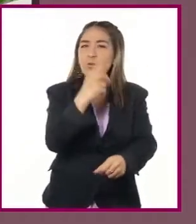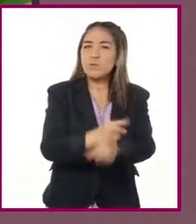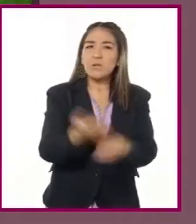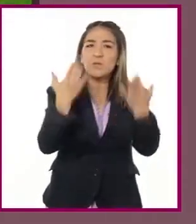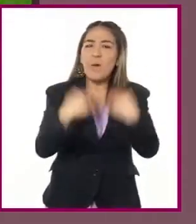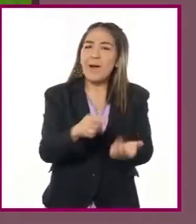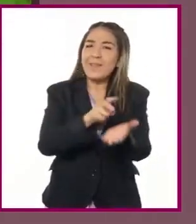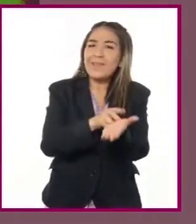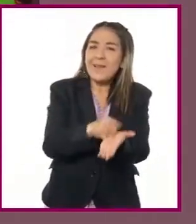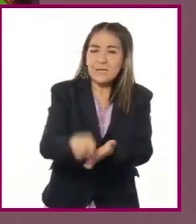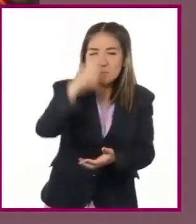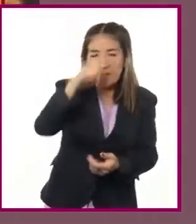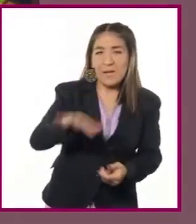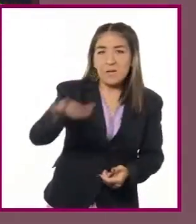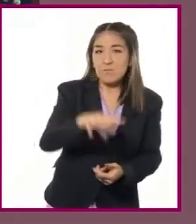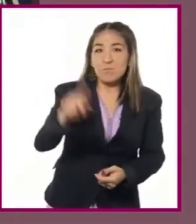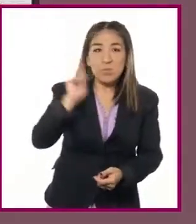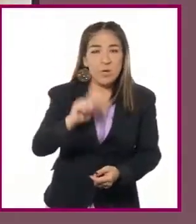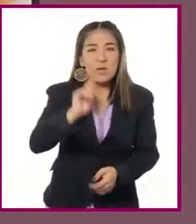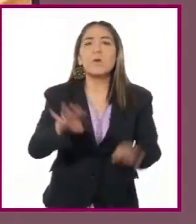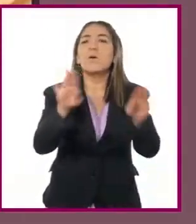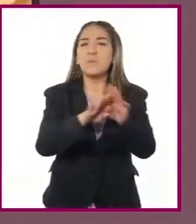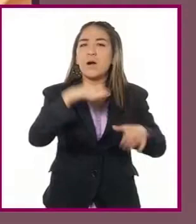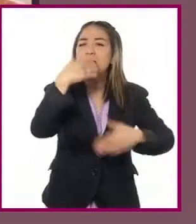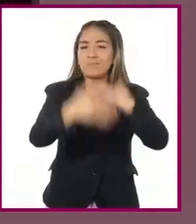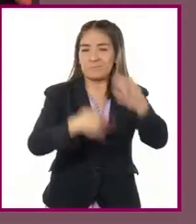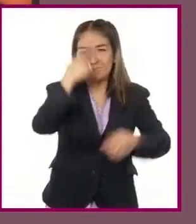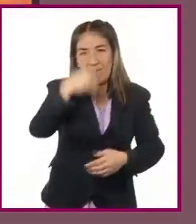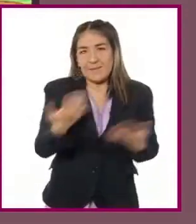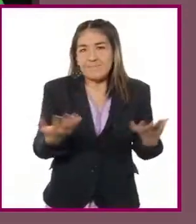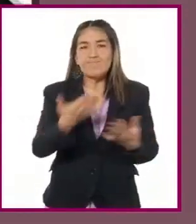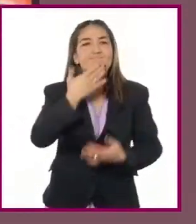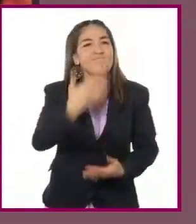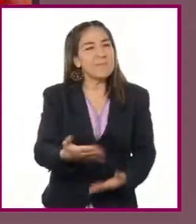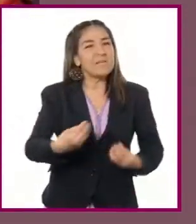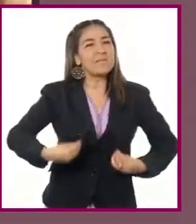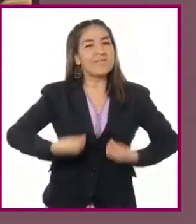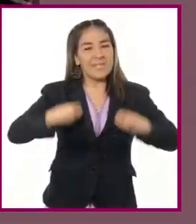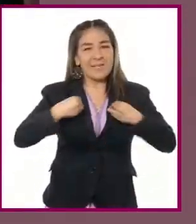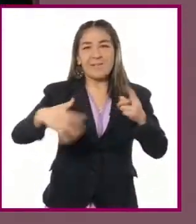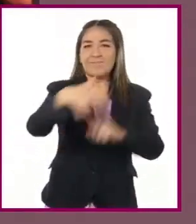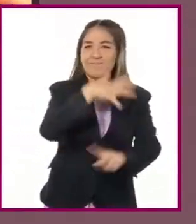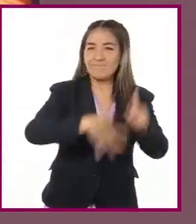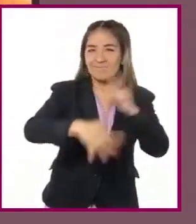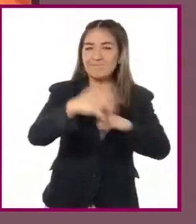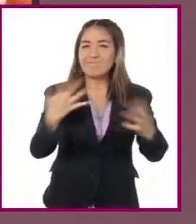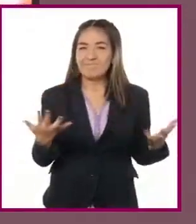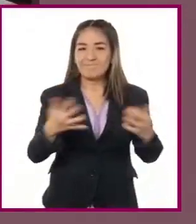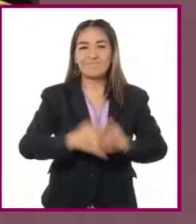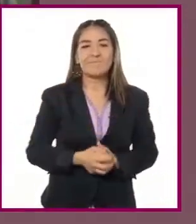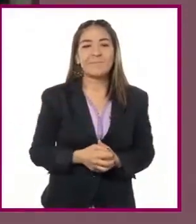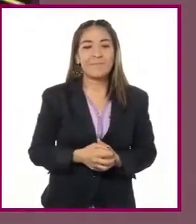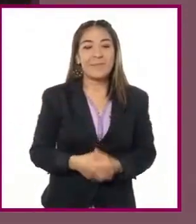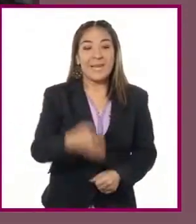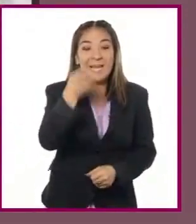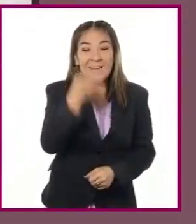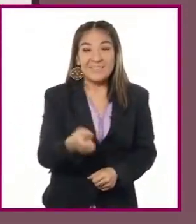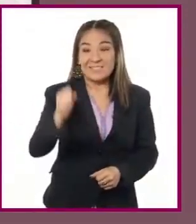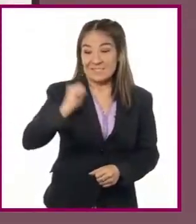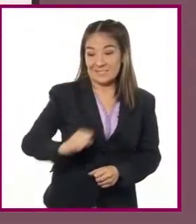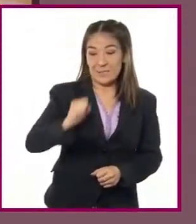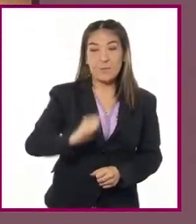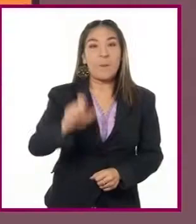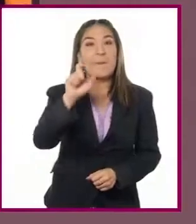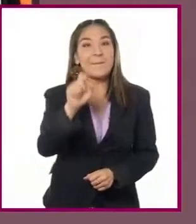derechos para las mujeres, para desarrollarse plenamente en todos los ámbitos de la vida cotidiana. A partir del siglo